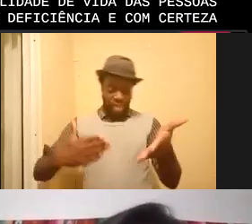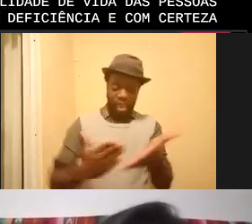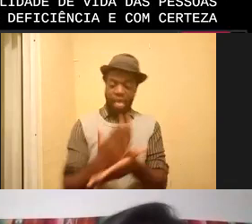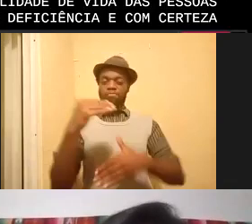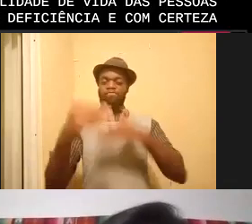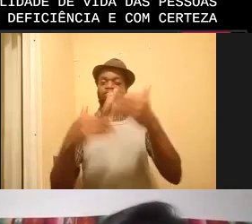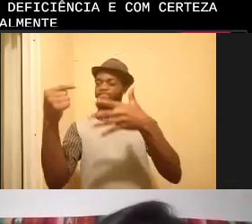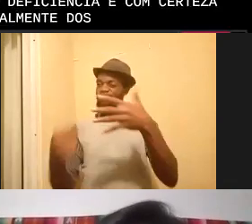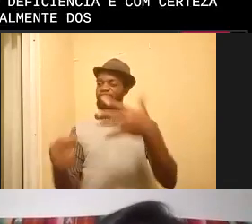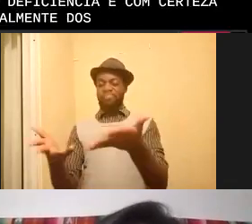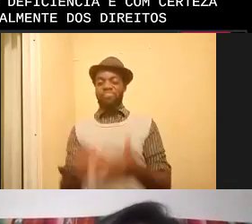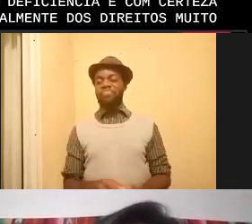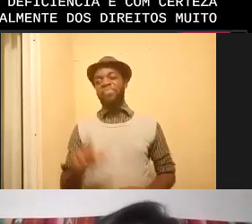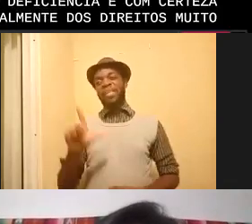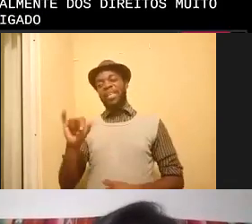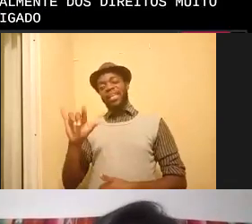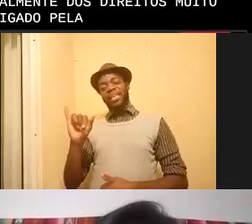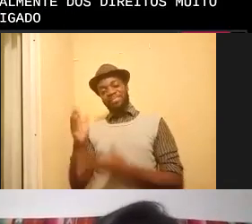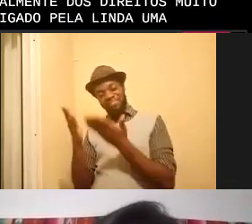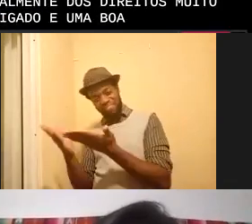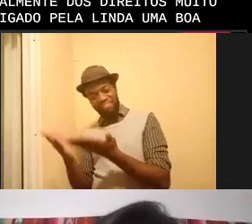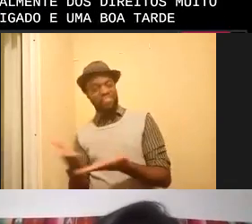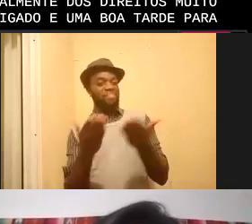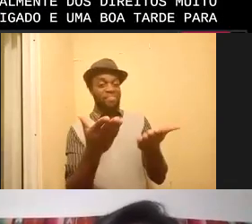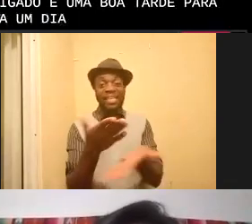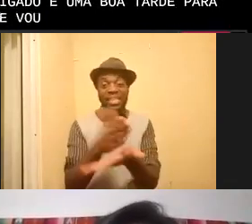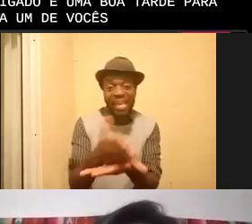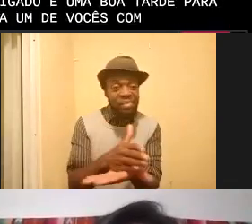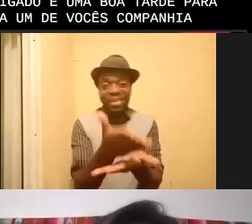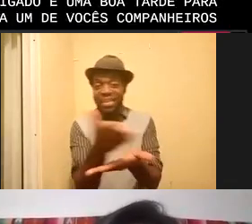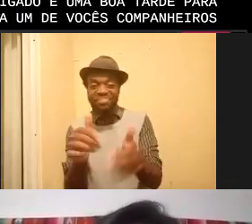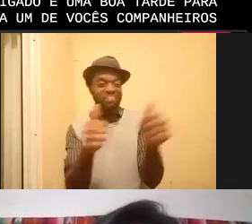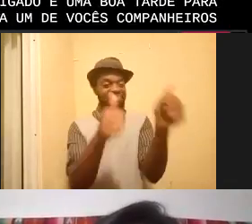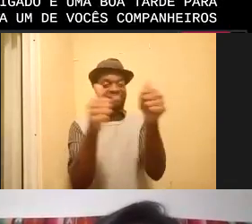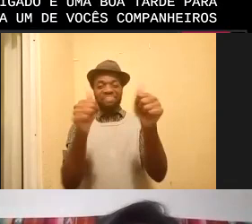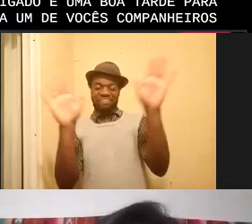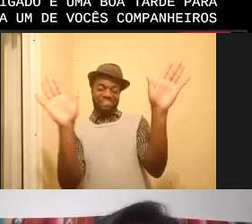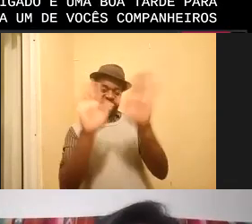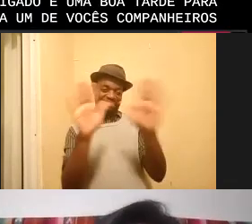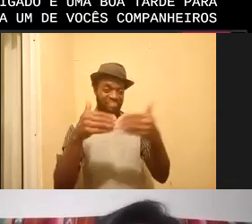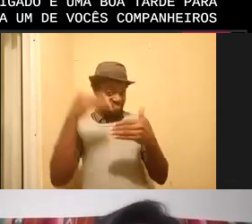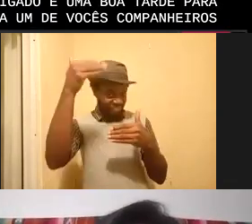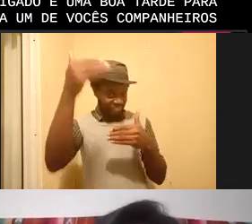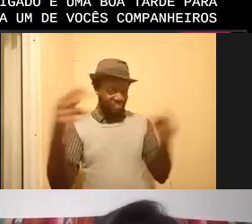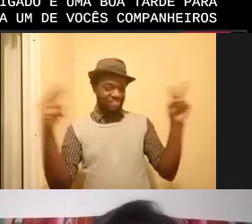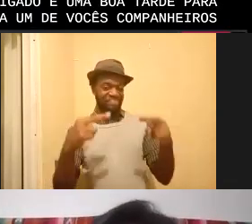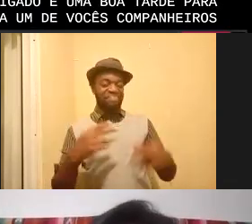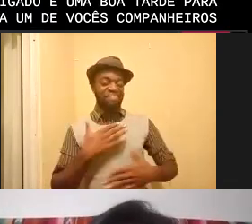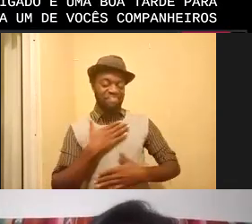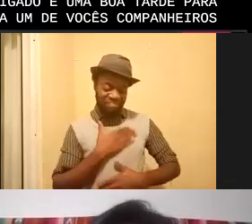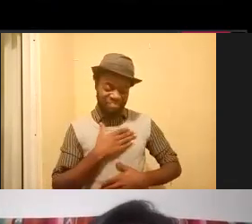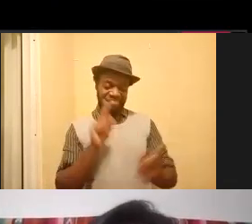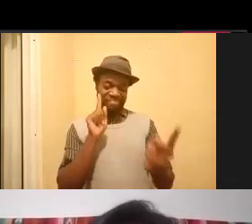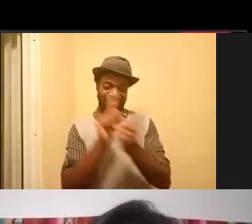Lili. Buenas tardes a todos, compañeros intérpretes. Hasta pronto. Mucho gusto. Estimada Elma, de parte